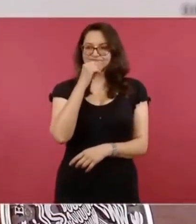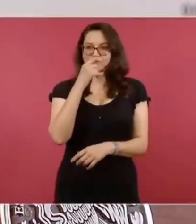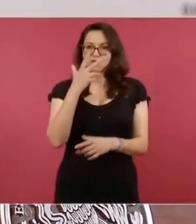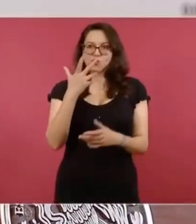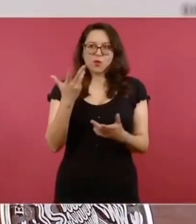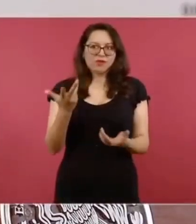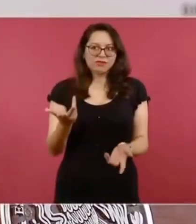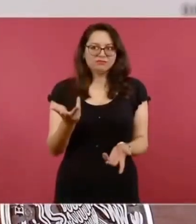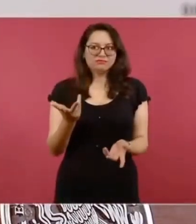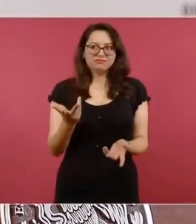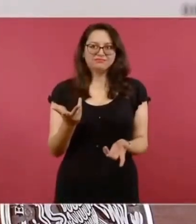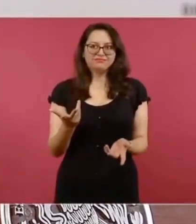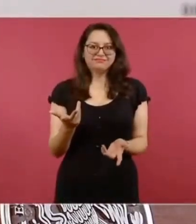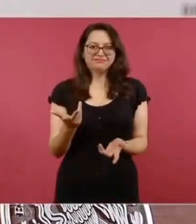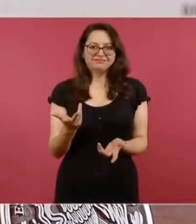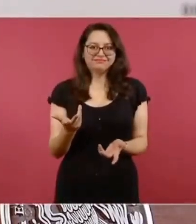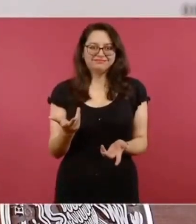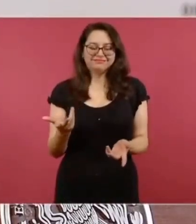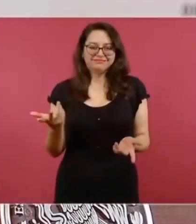solo